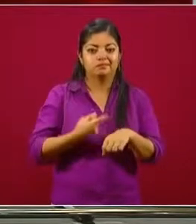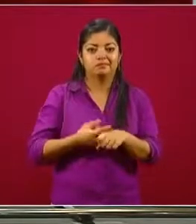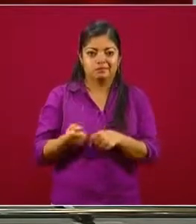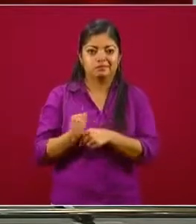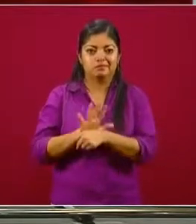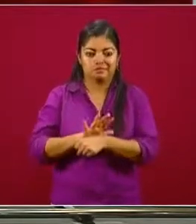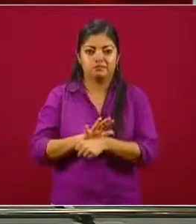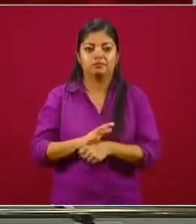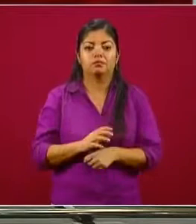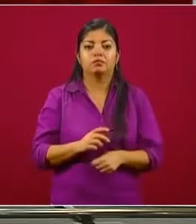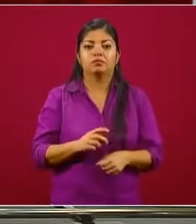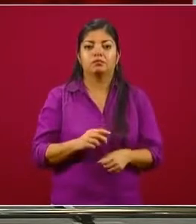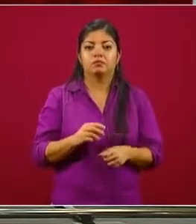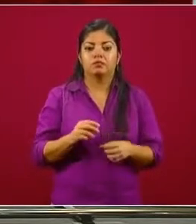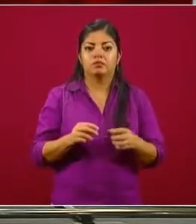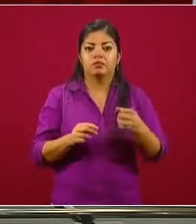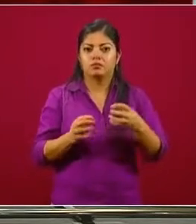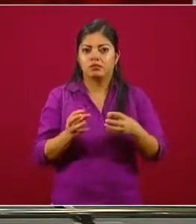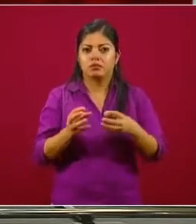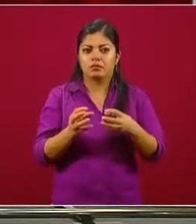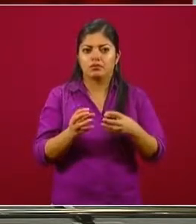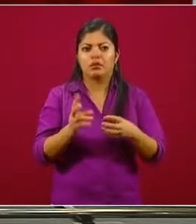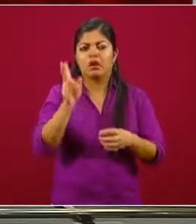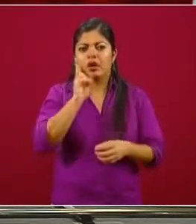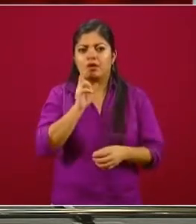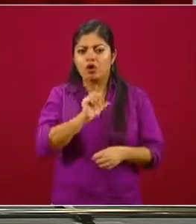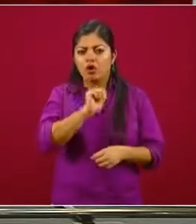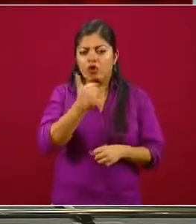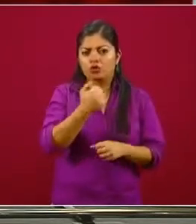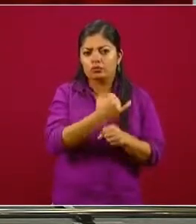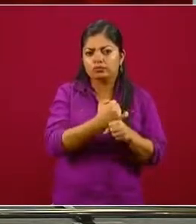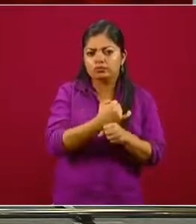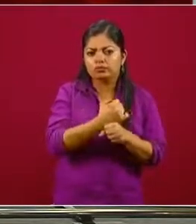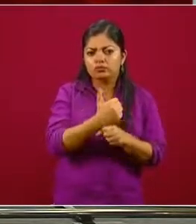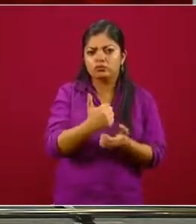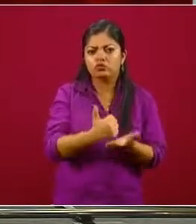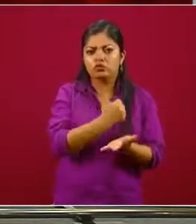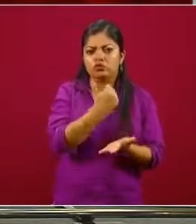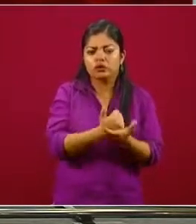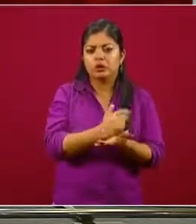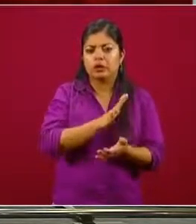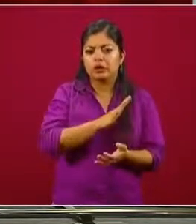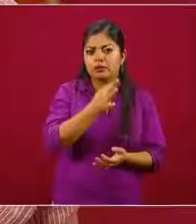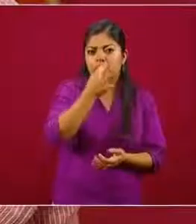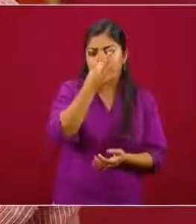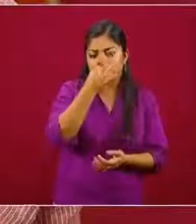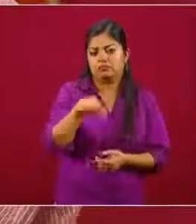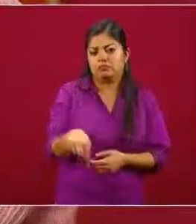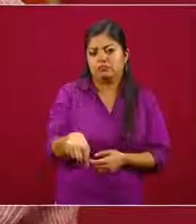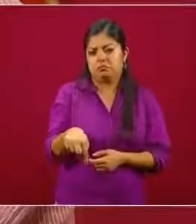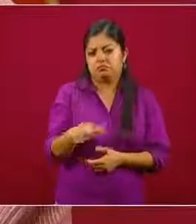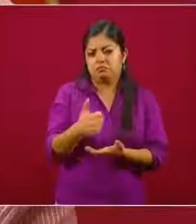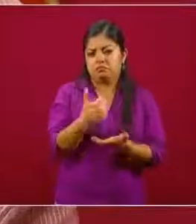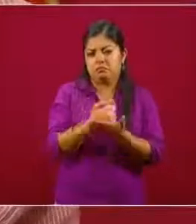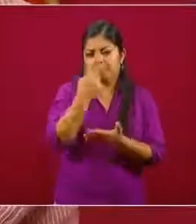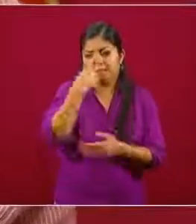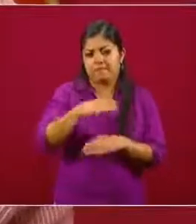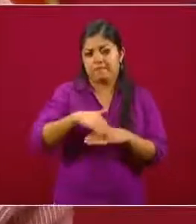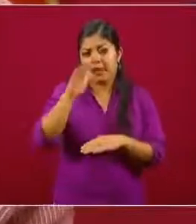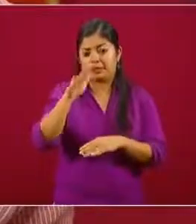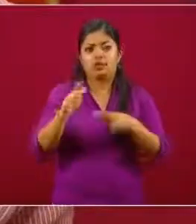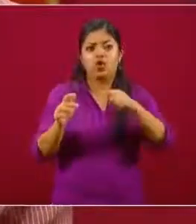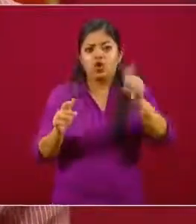suman varias otras ciudades que, aunque tienen una pequeña cantidad de casos cuando la comparamos con la Ciudad de México, ya la